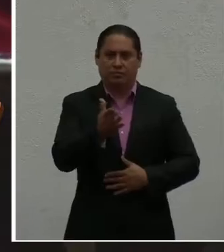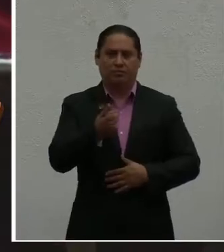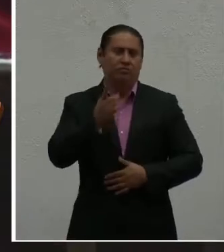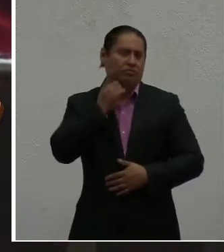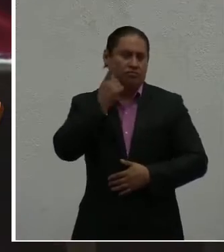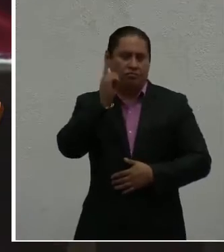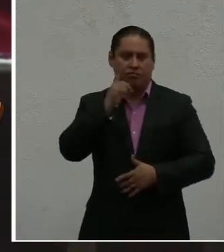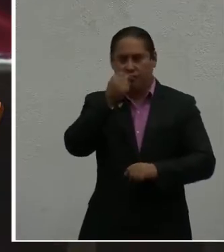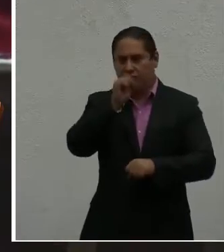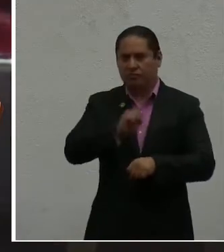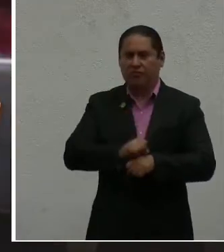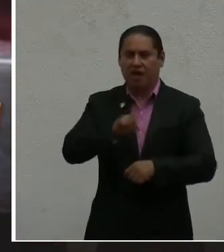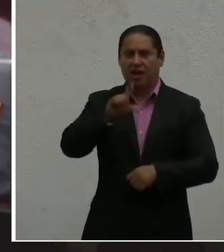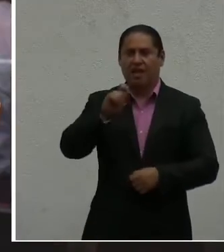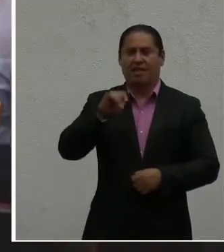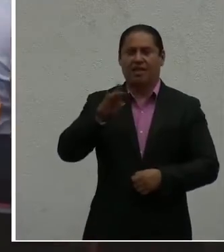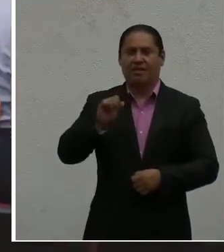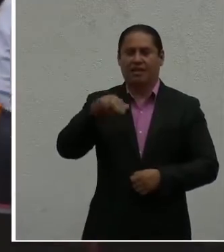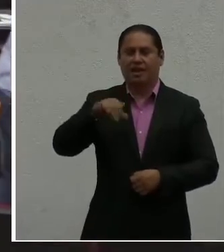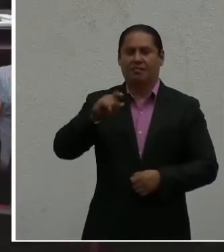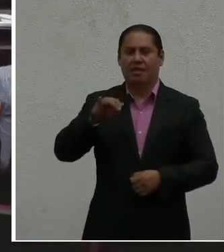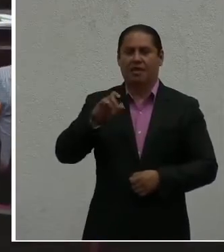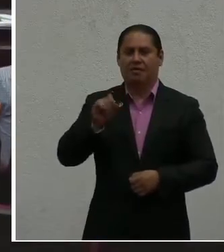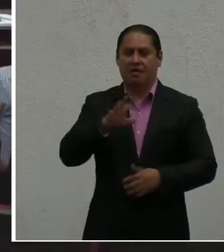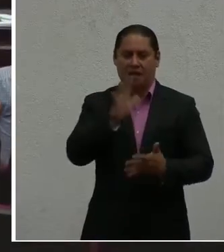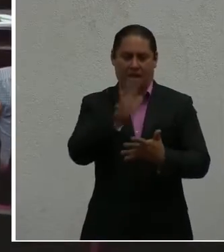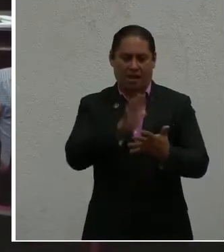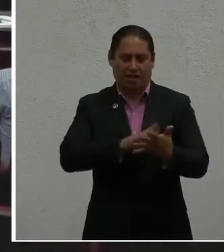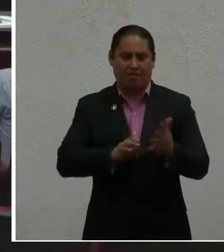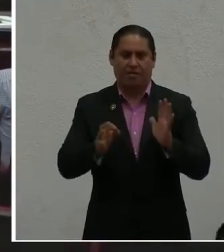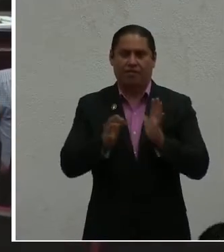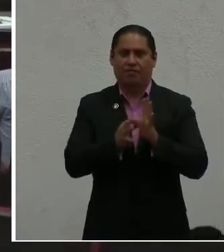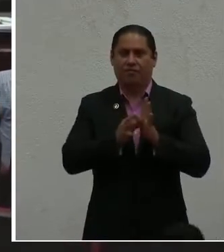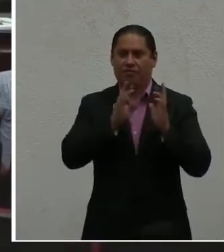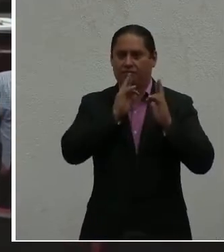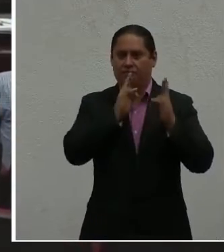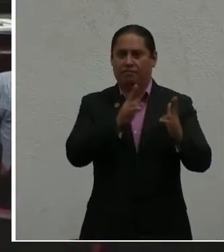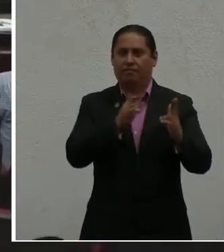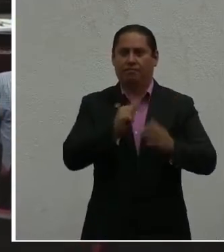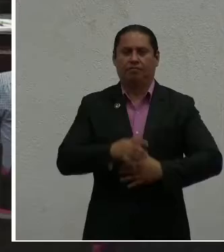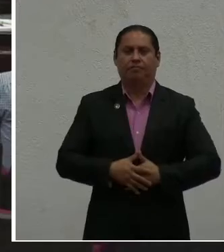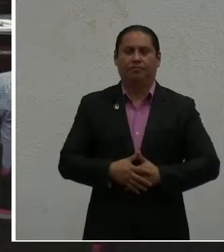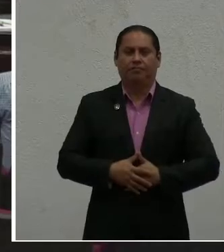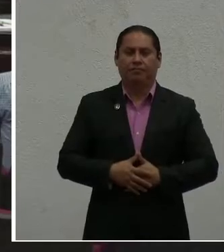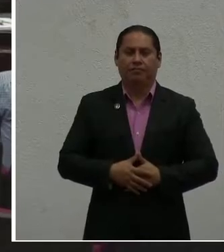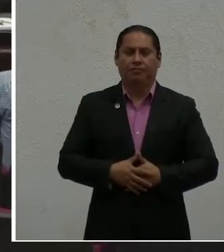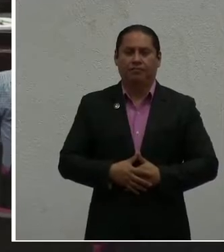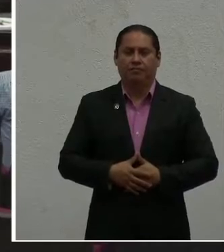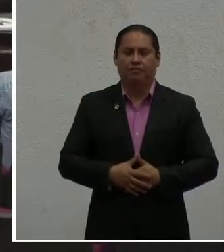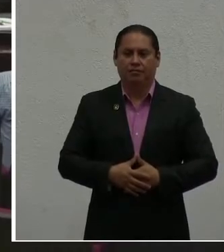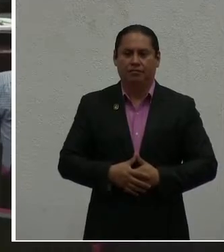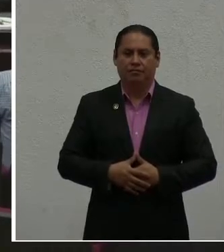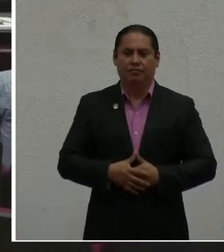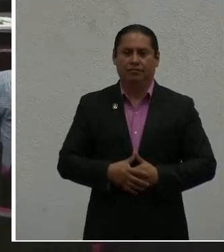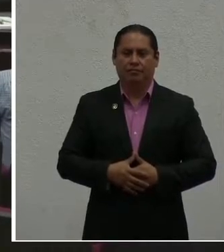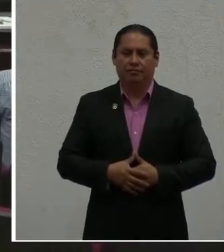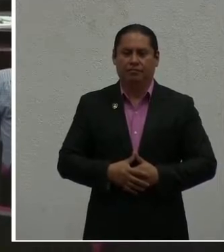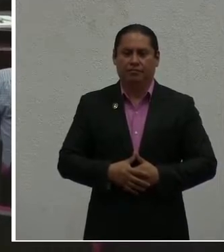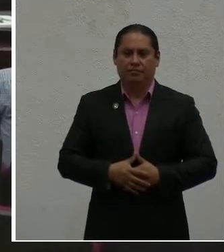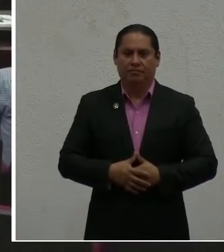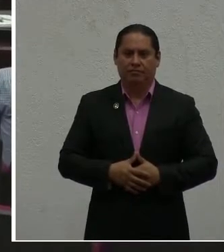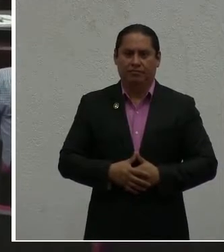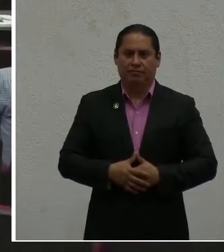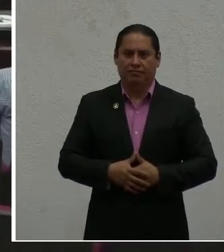diputada secretaria Leticia Méndez Sin de lectura a los puntos resolutivos del dictamen. Con su venia,